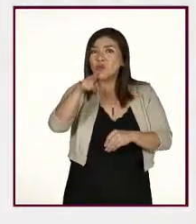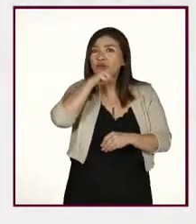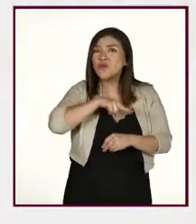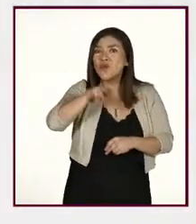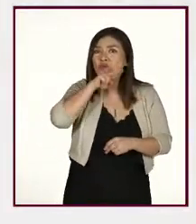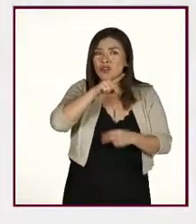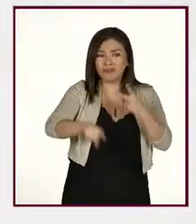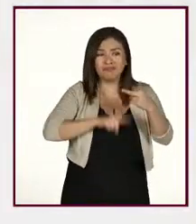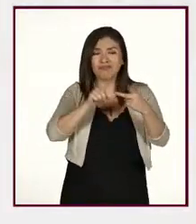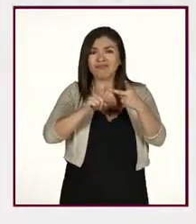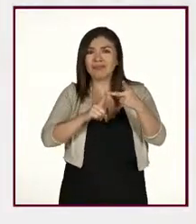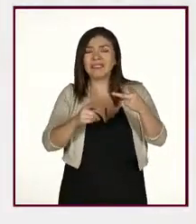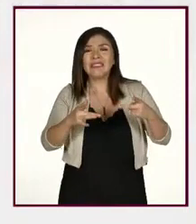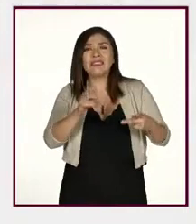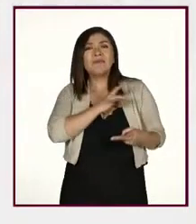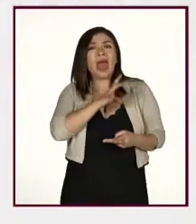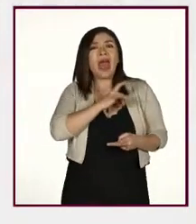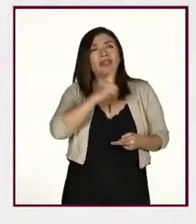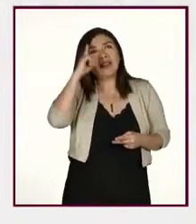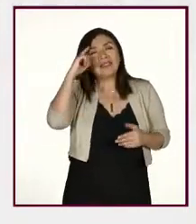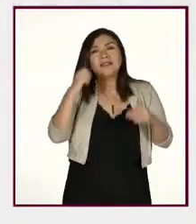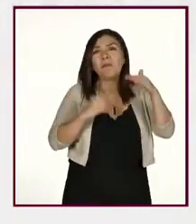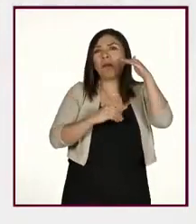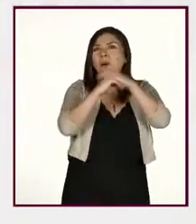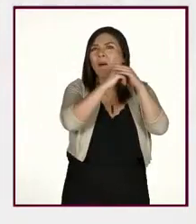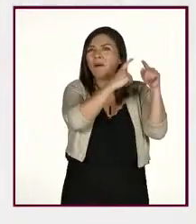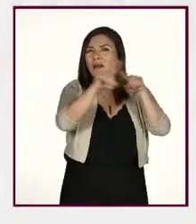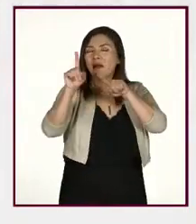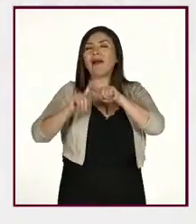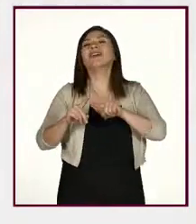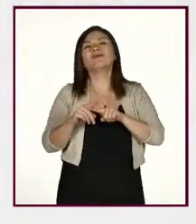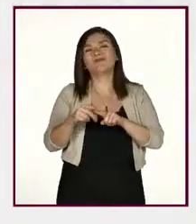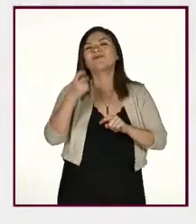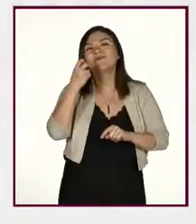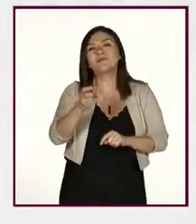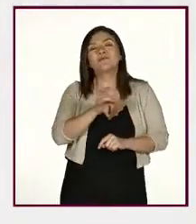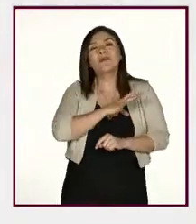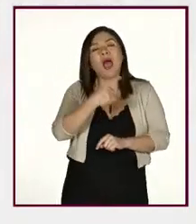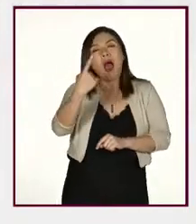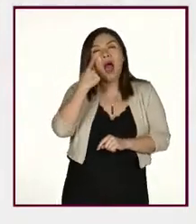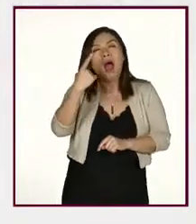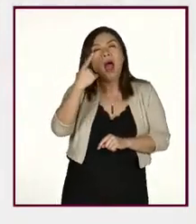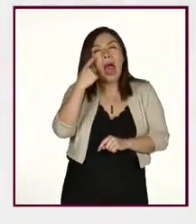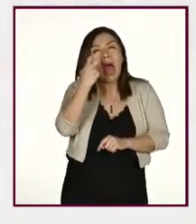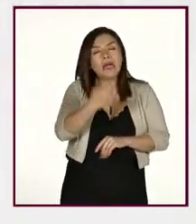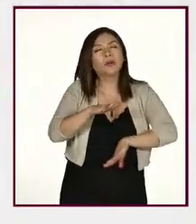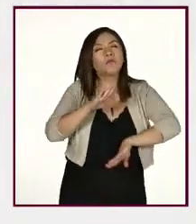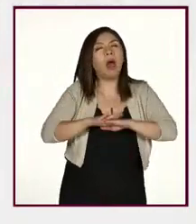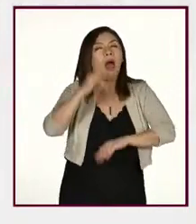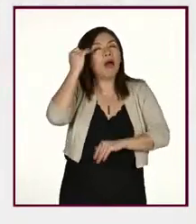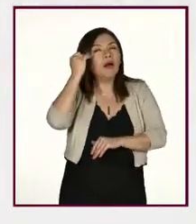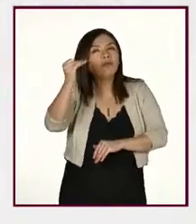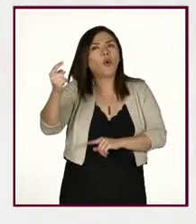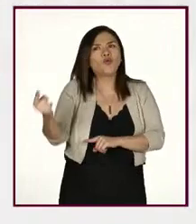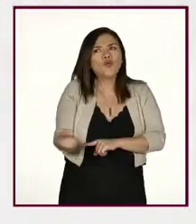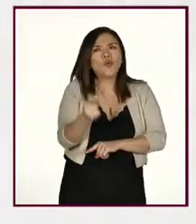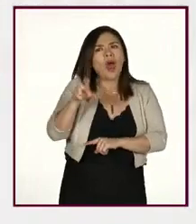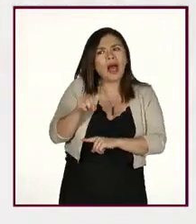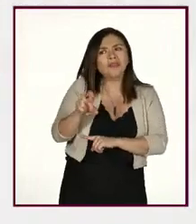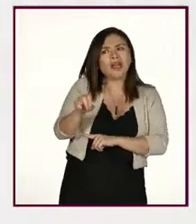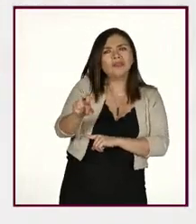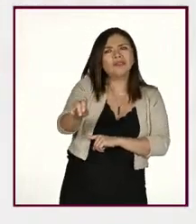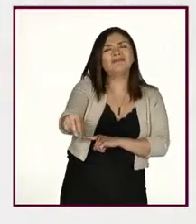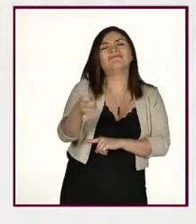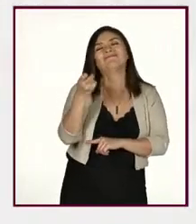la presencia de esta ansiedad, y sobre todo que va a ser una ansiedad constante la mayor parte del tiempo,